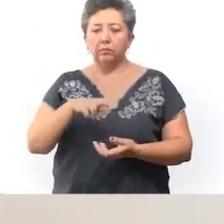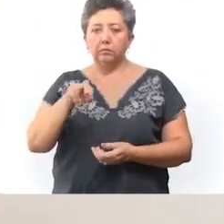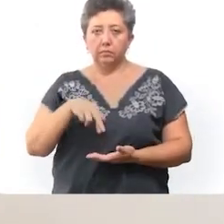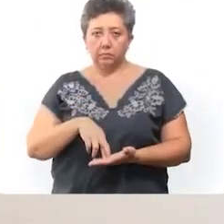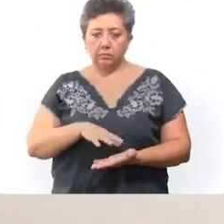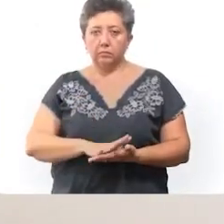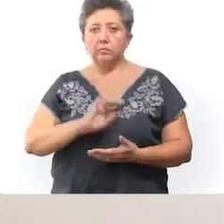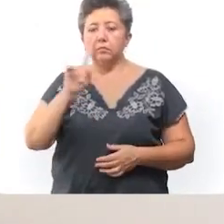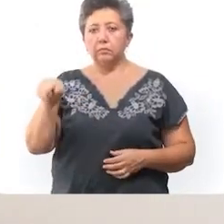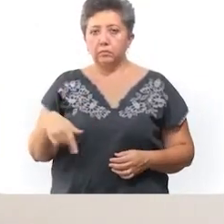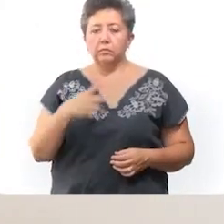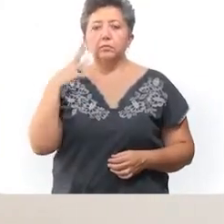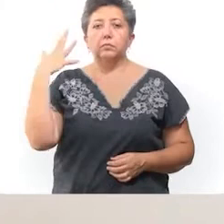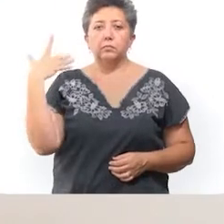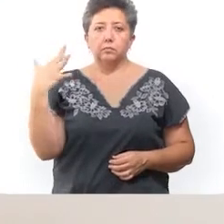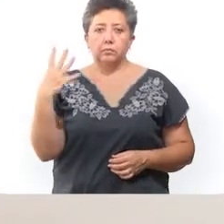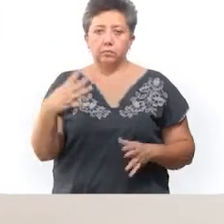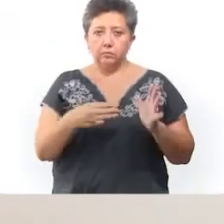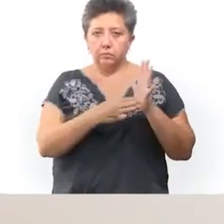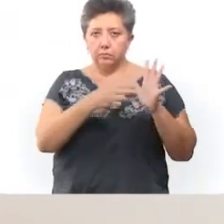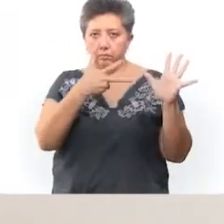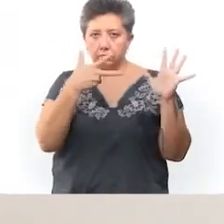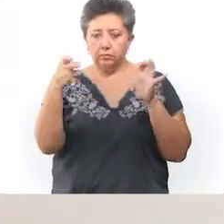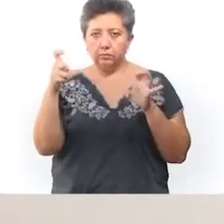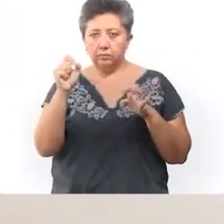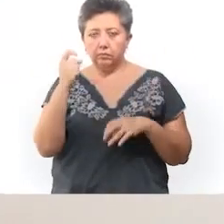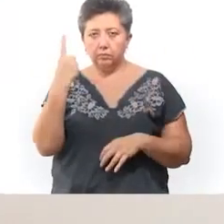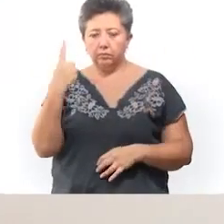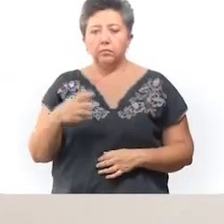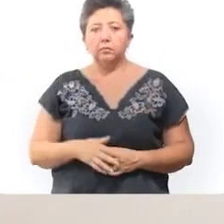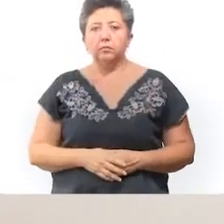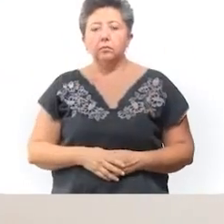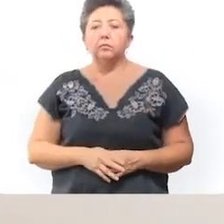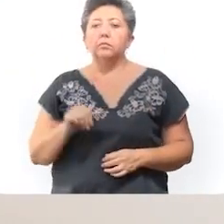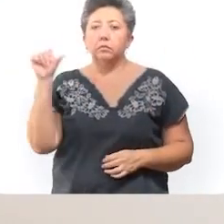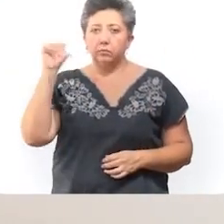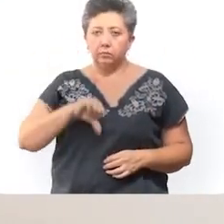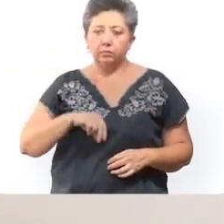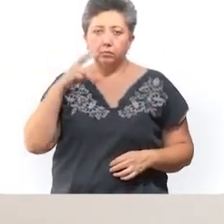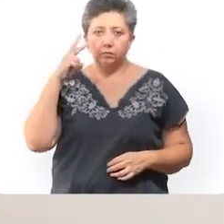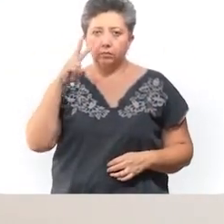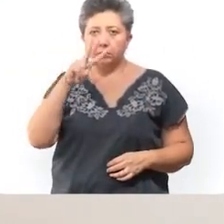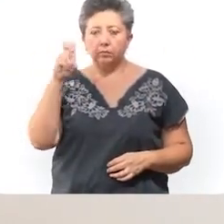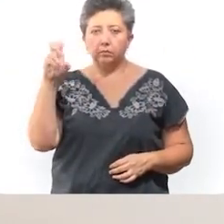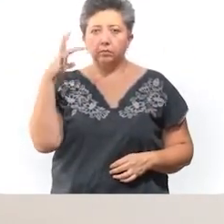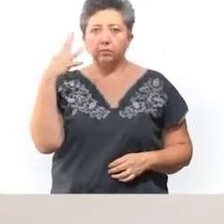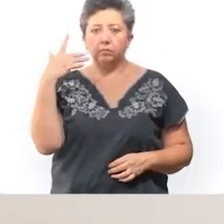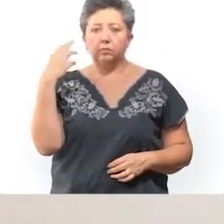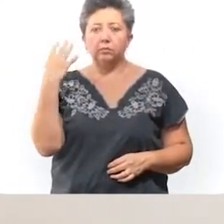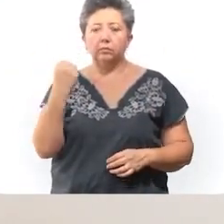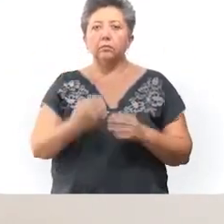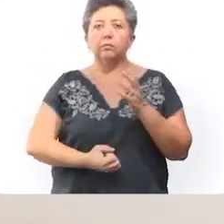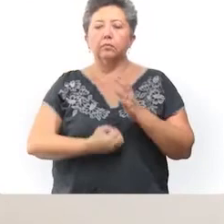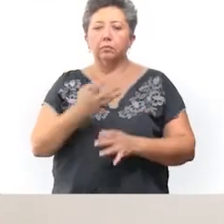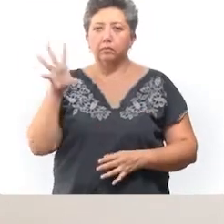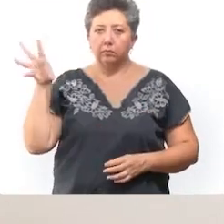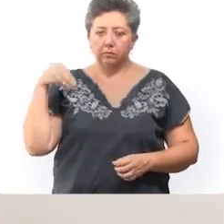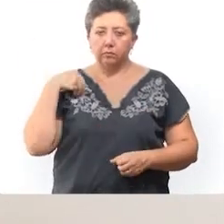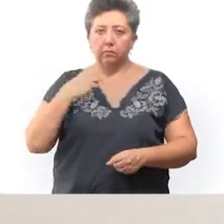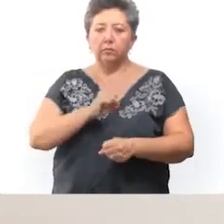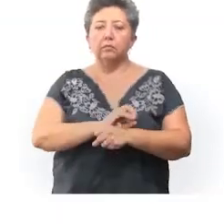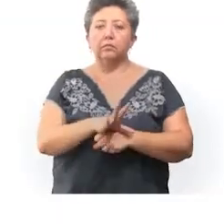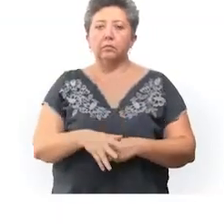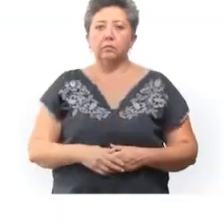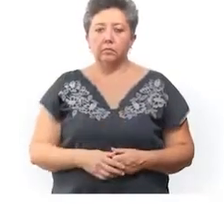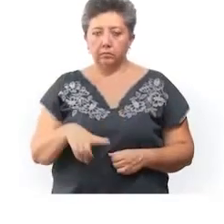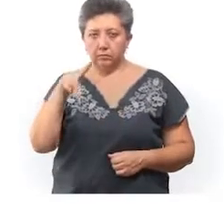contagios registrados, que es 54.821. Hoy se detectaron 259 nuevos contagios de